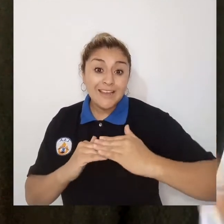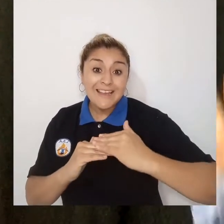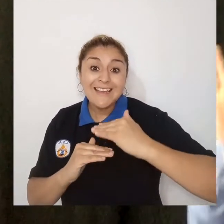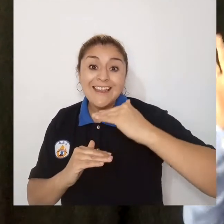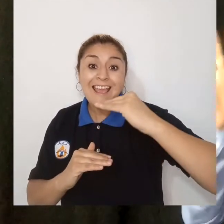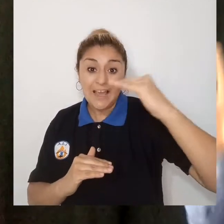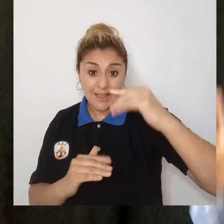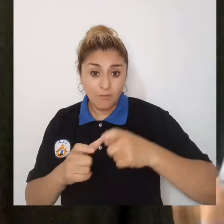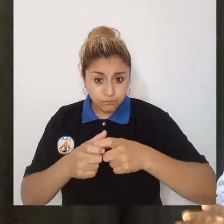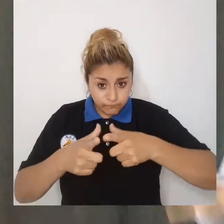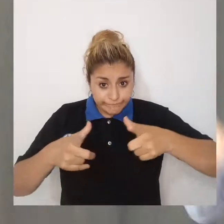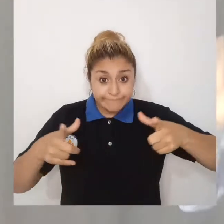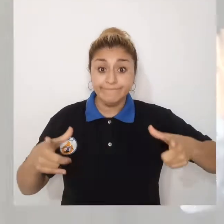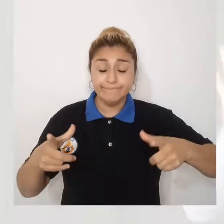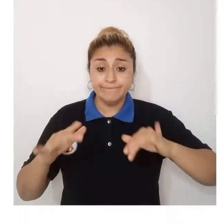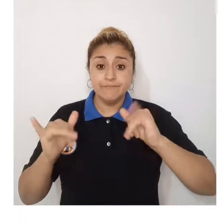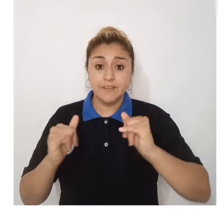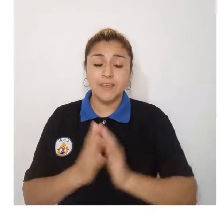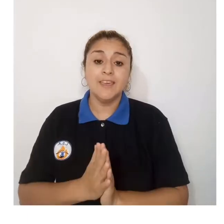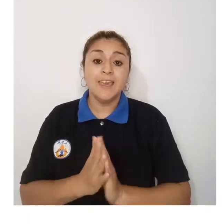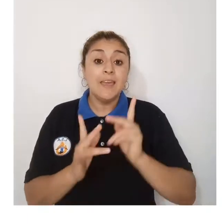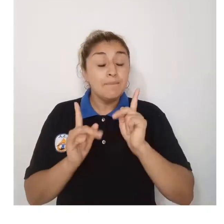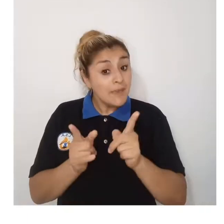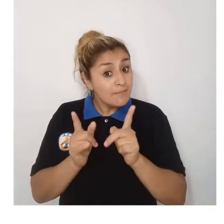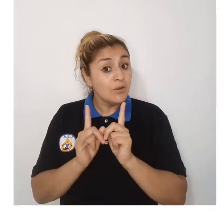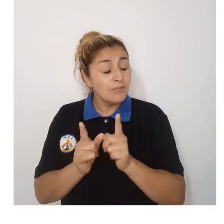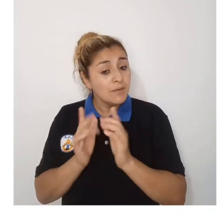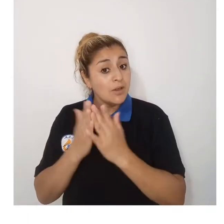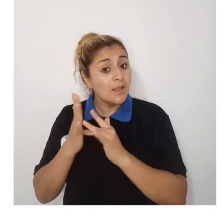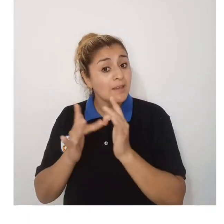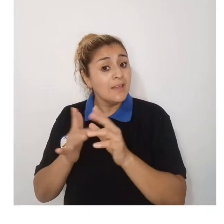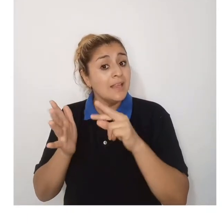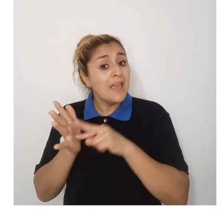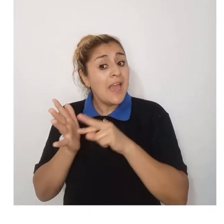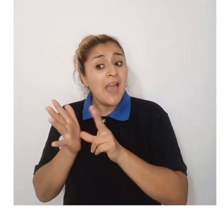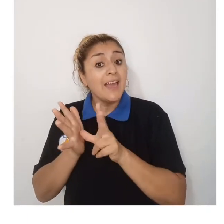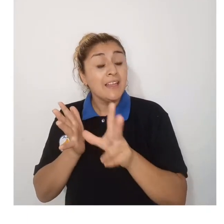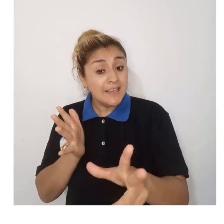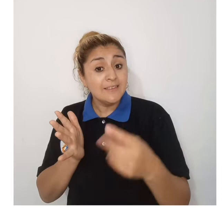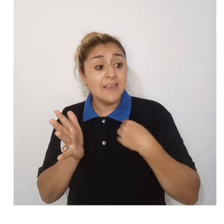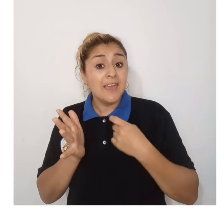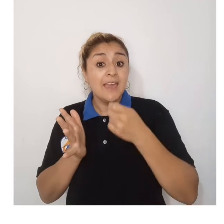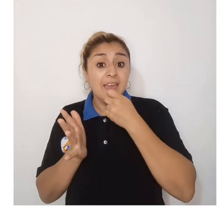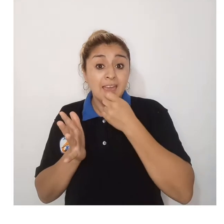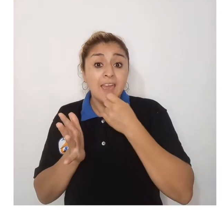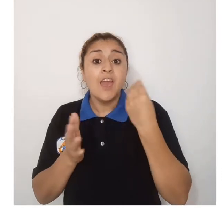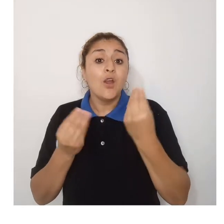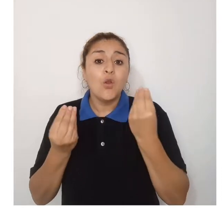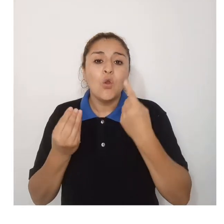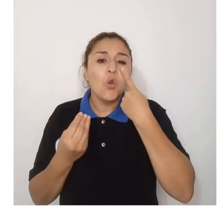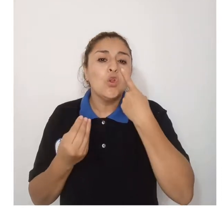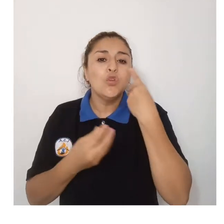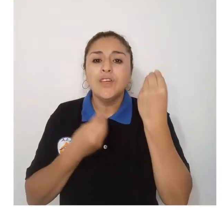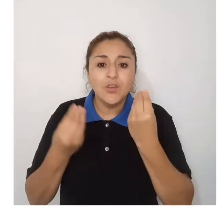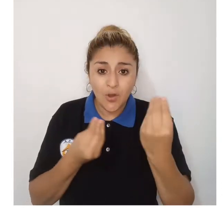recuerden cuando dijo en esto conocerán que sois mis discípulos si tuvieran